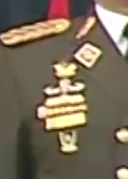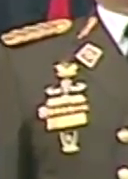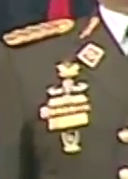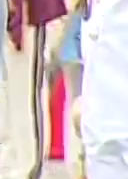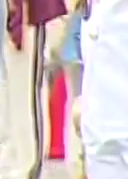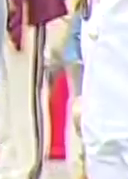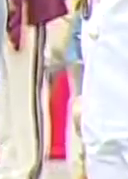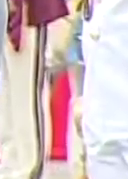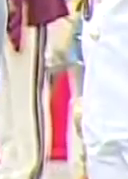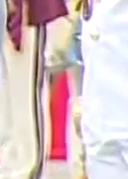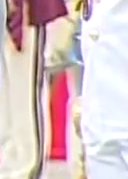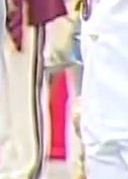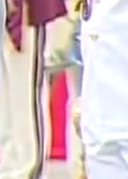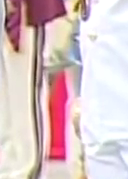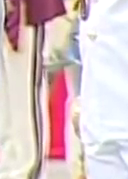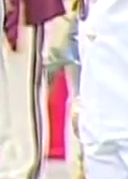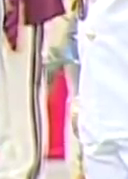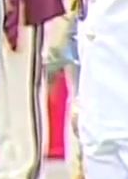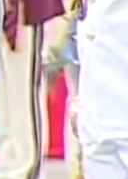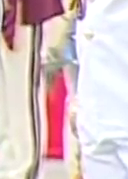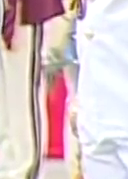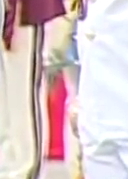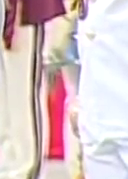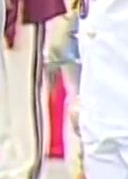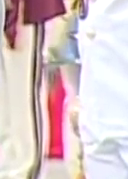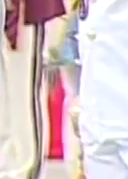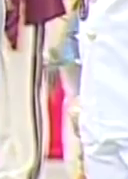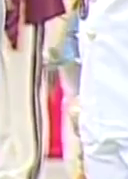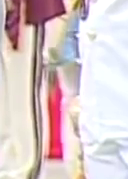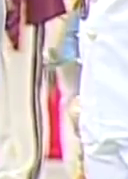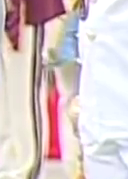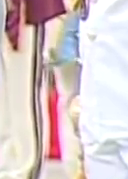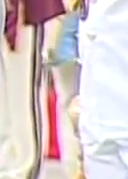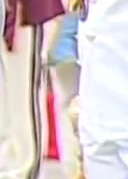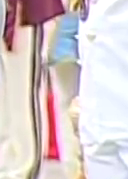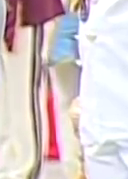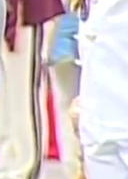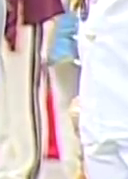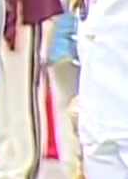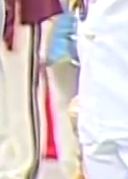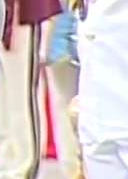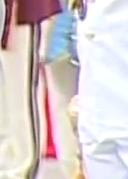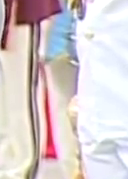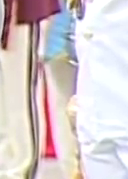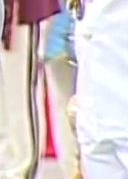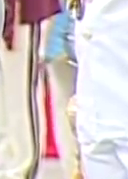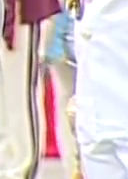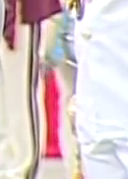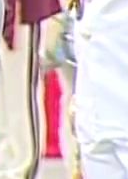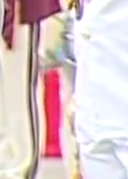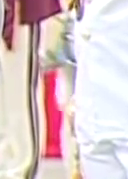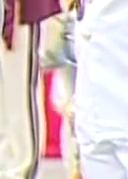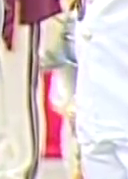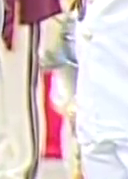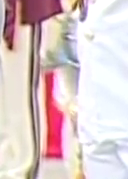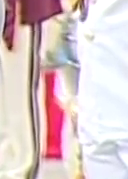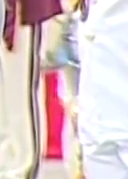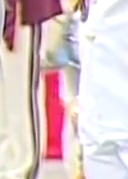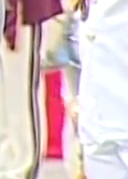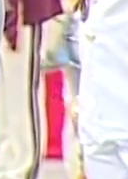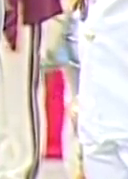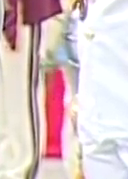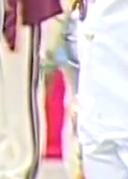Esequibo! Mi comandante en jefe, le informo que el acto de reafirmación,